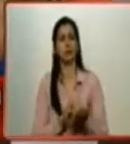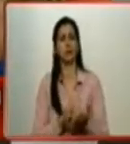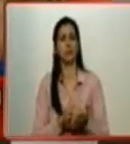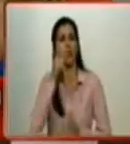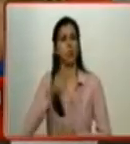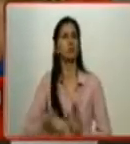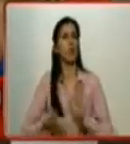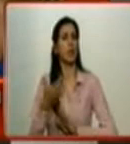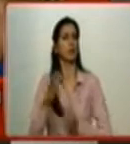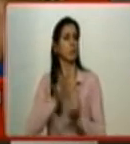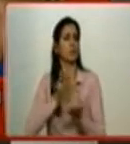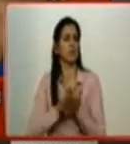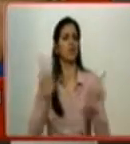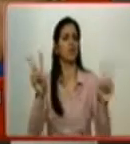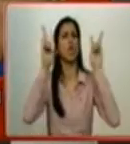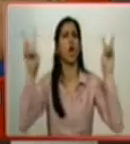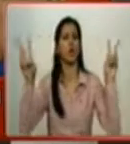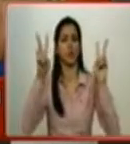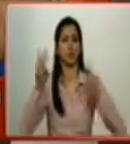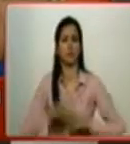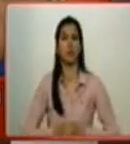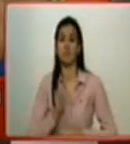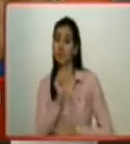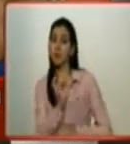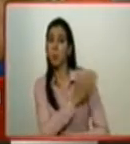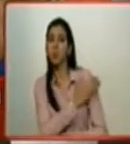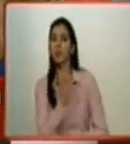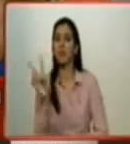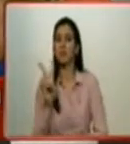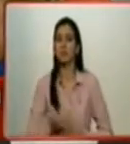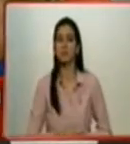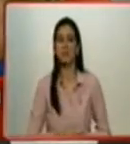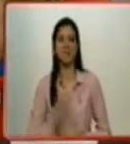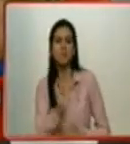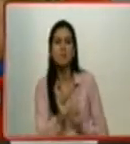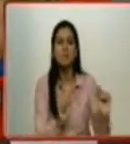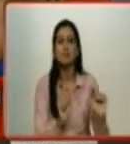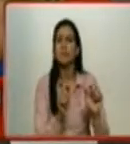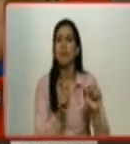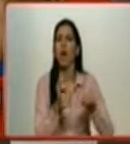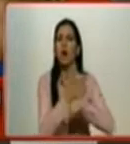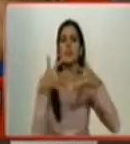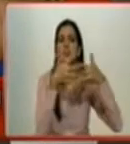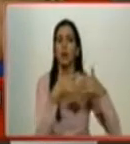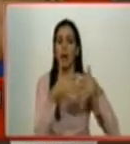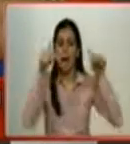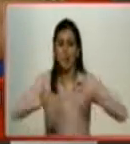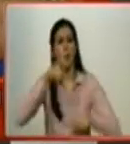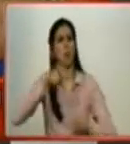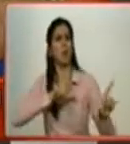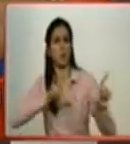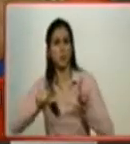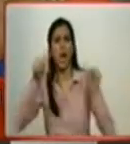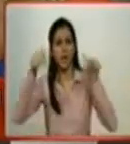de forma victoriosa a decirle a la oposición venezolana, a decirle al imperialismo yanqui que aquí está el pueblo de